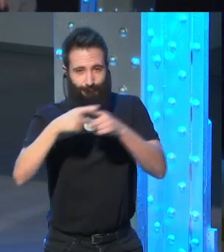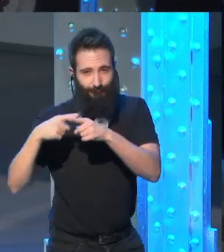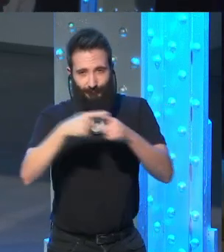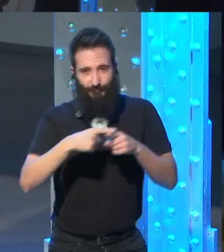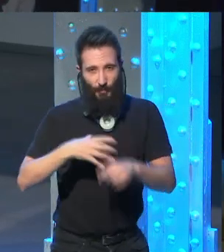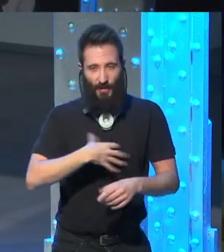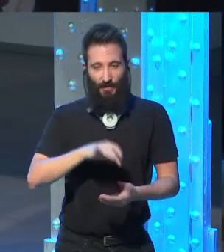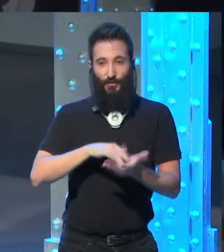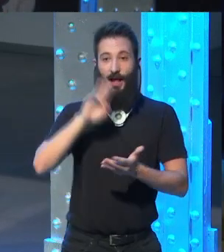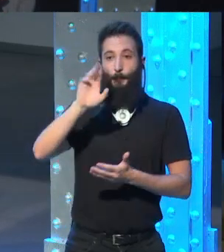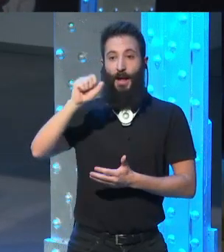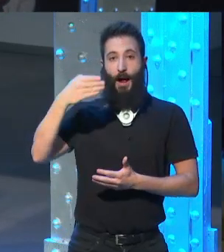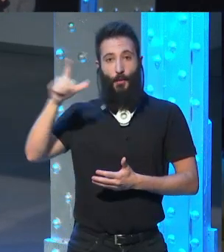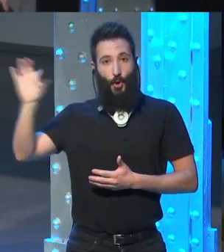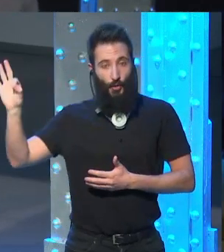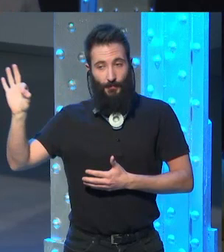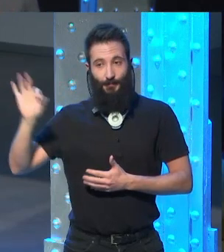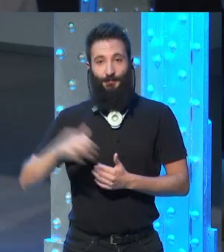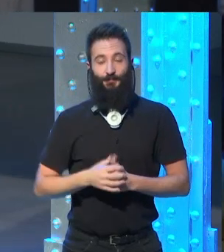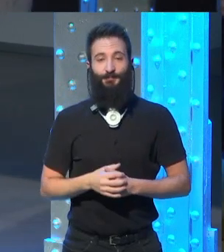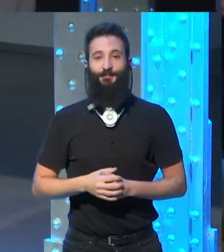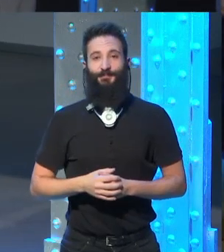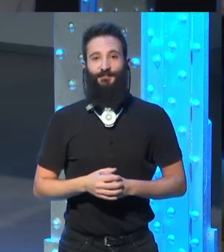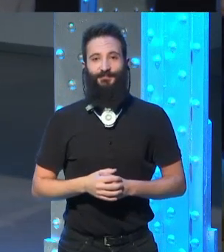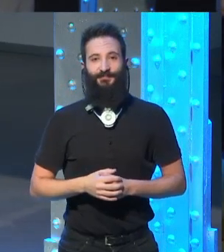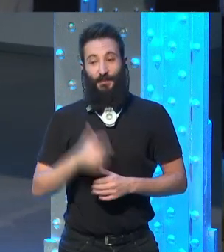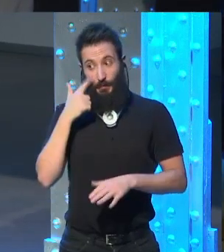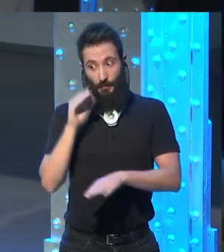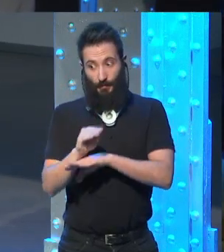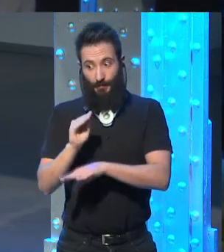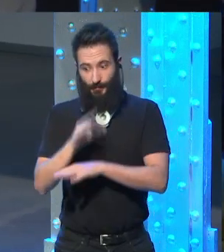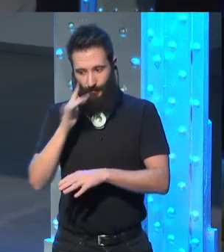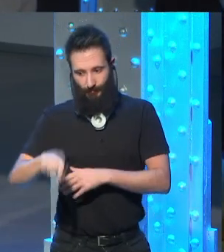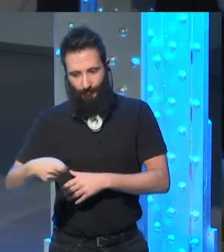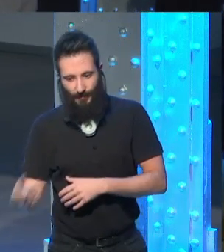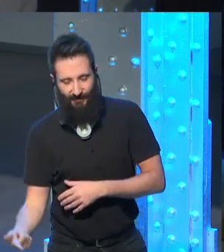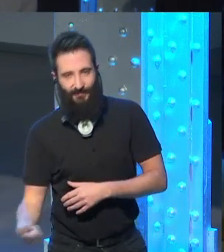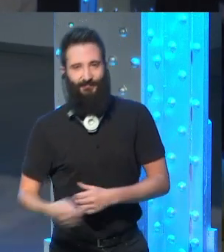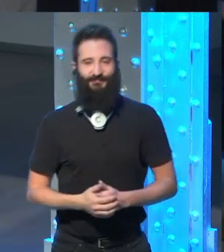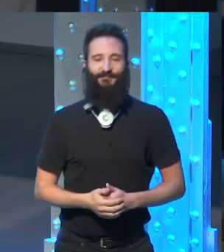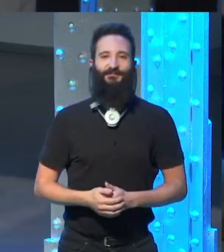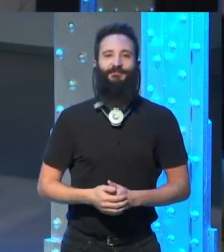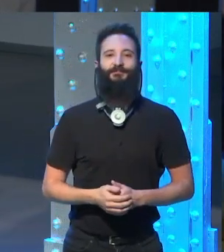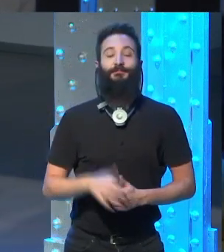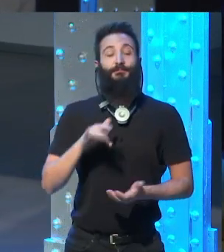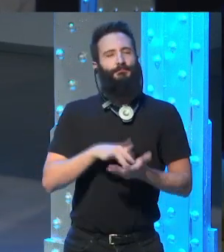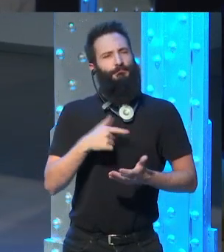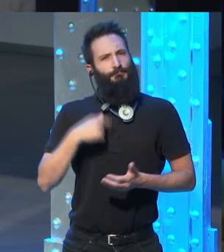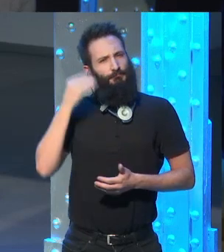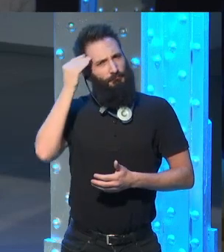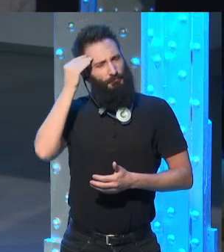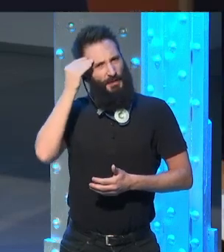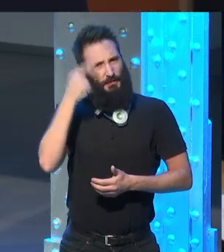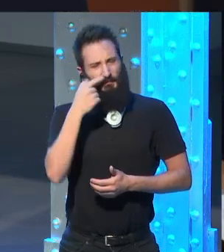impresión cuando se te ha caído el... Cuidado. Mira, me ha escuchado el teléfono. Me da la impresión de que